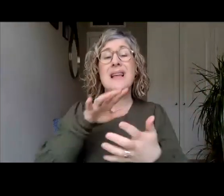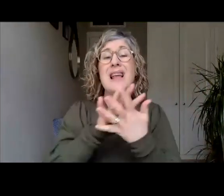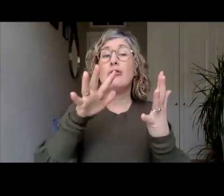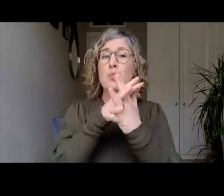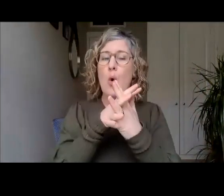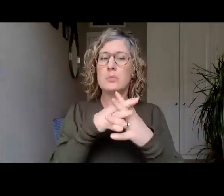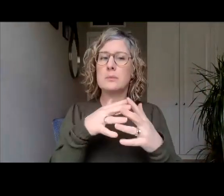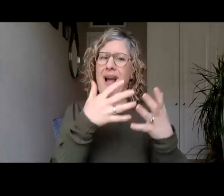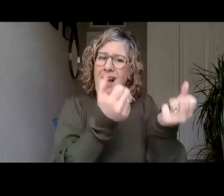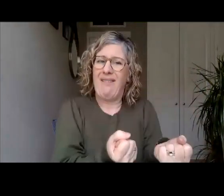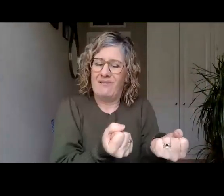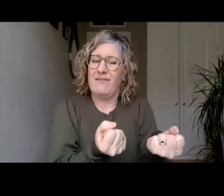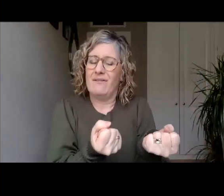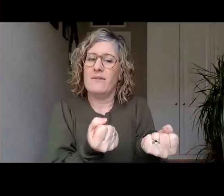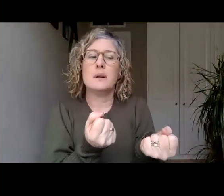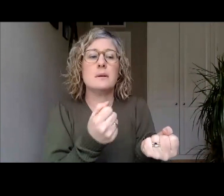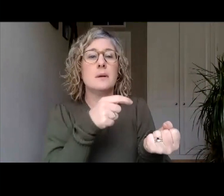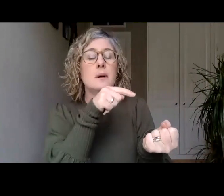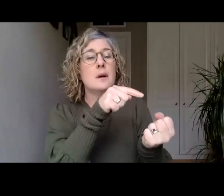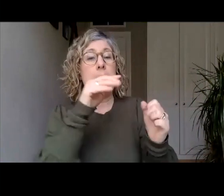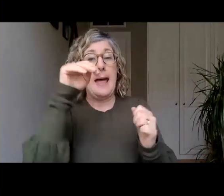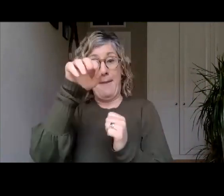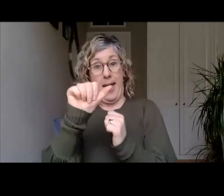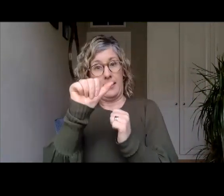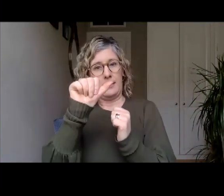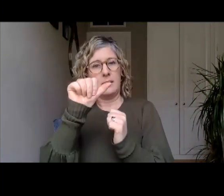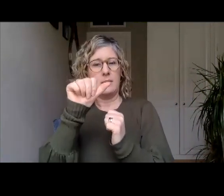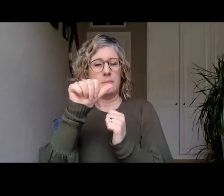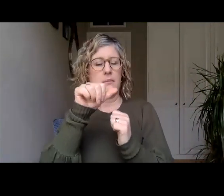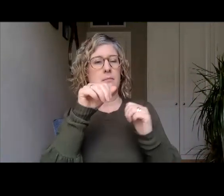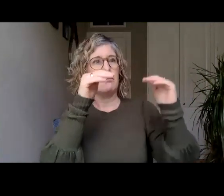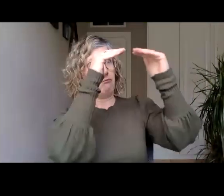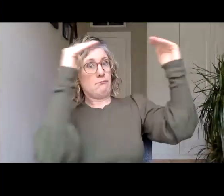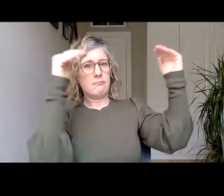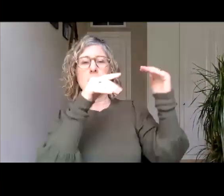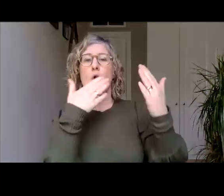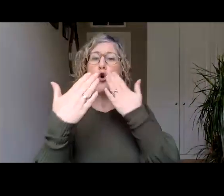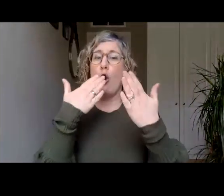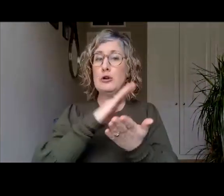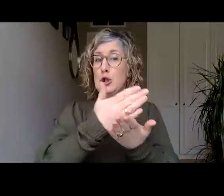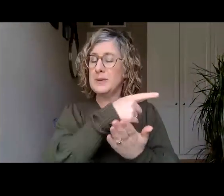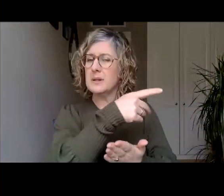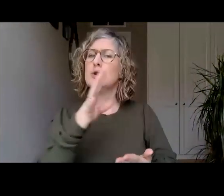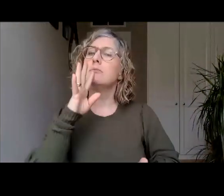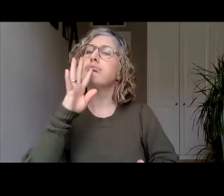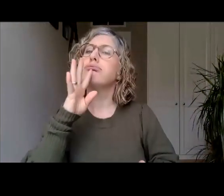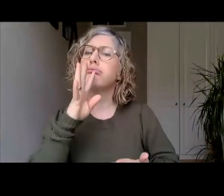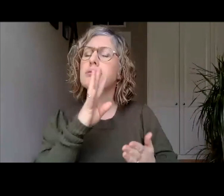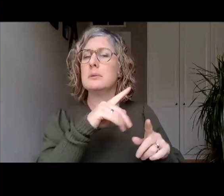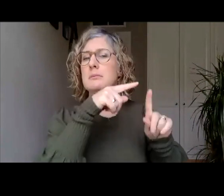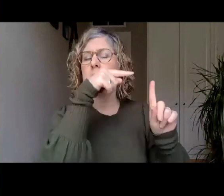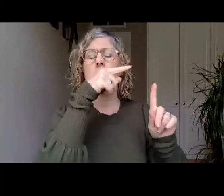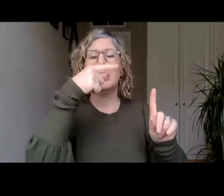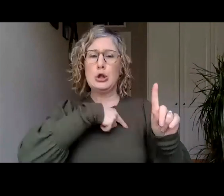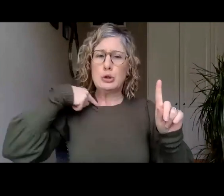Debo decirles que hay mucho por hacer todavía para crear que el espacio para que